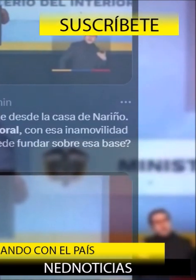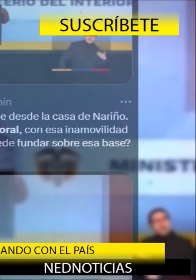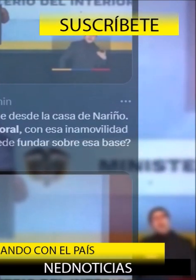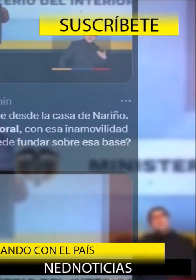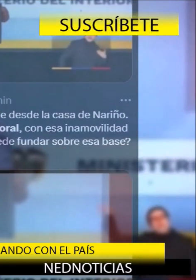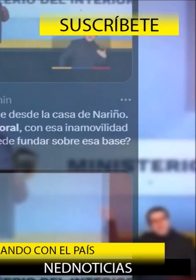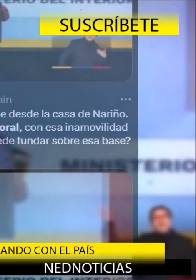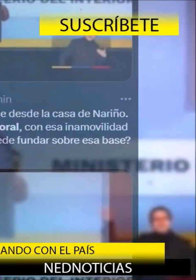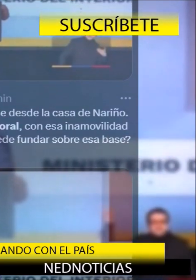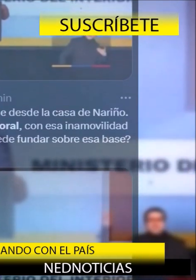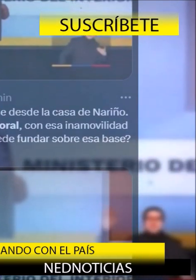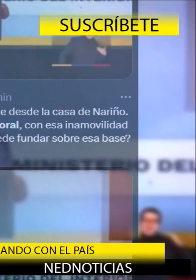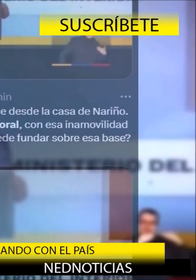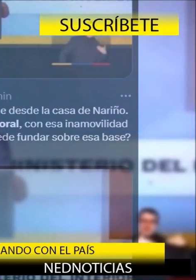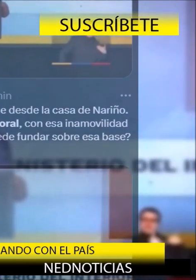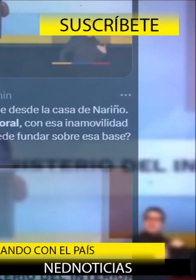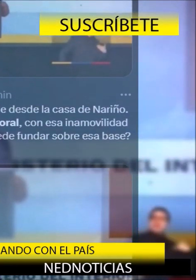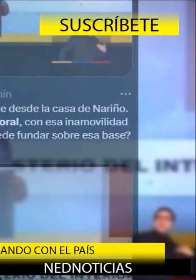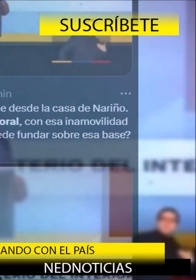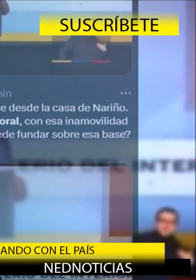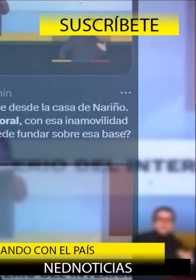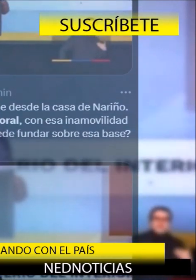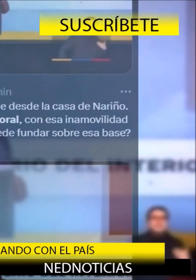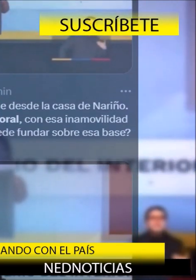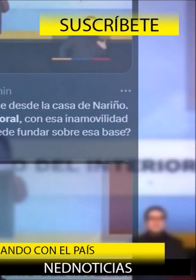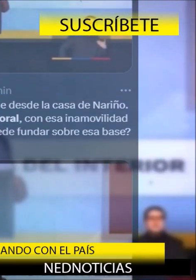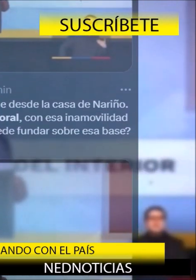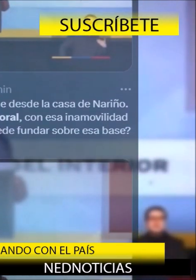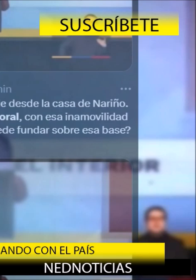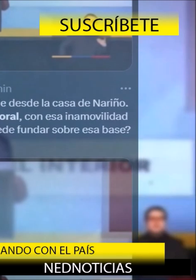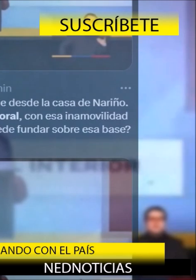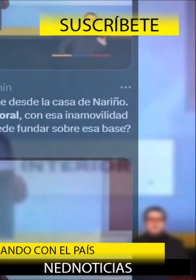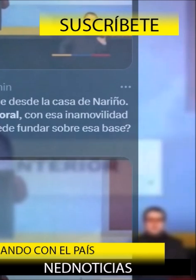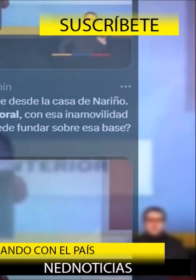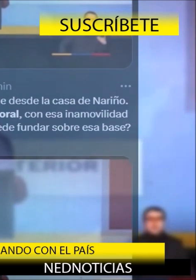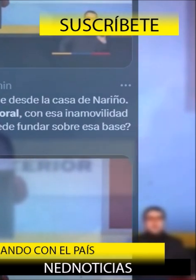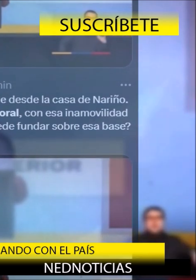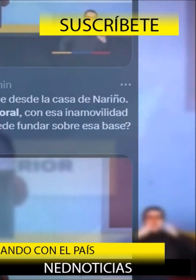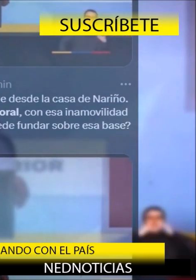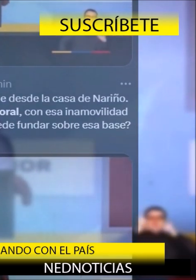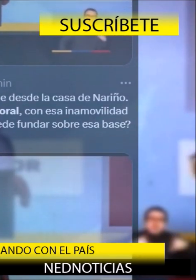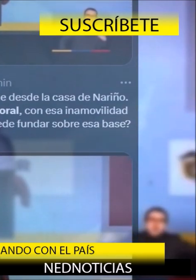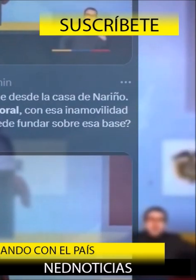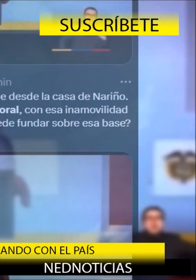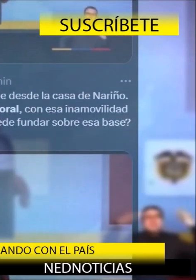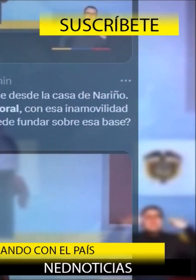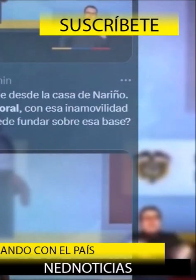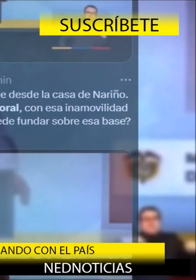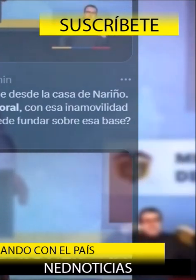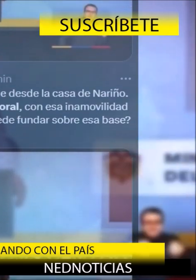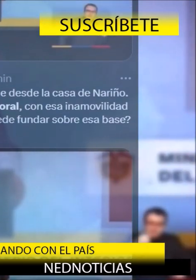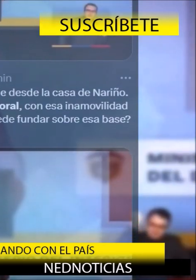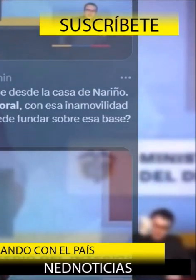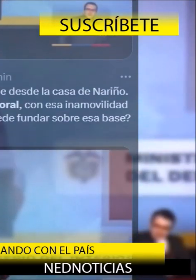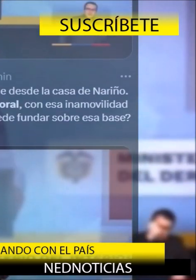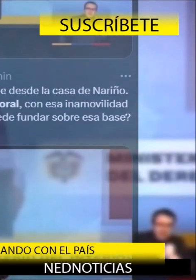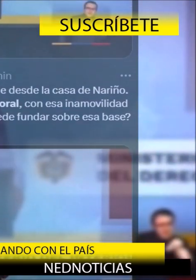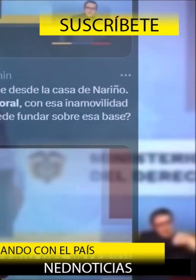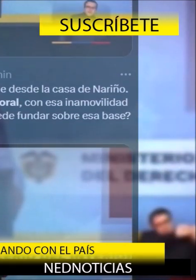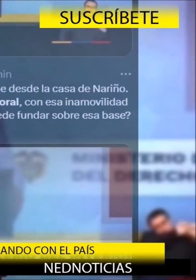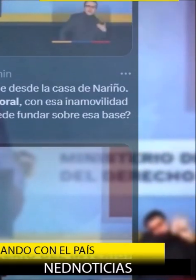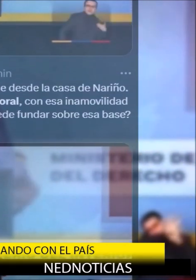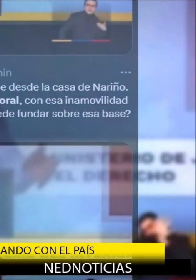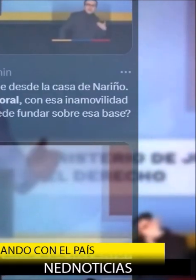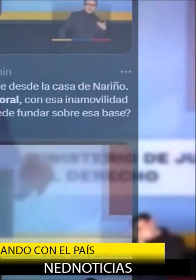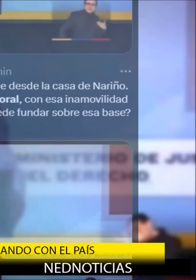que aquí no lo ha entendido y entonces le están haciendo propaganda a este nuevo comunismo como se la hace Gustavo Petro desde la